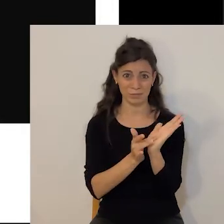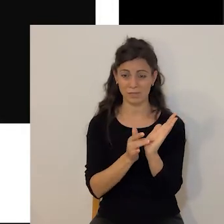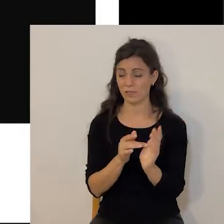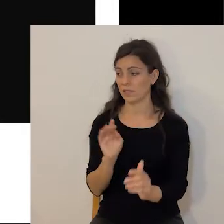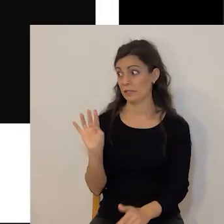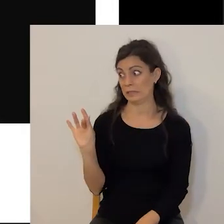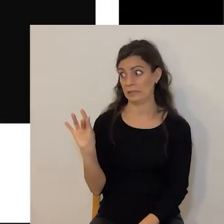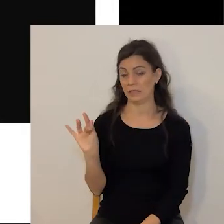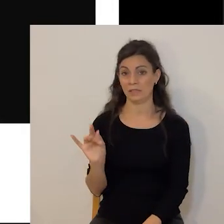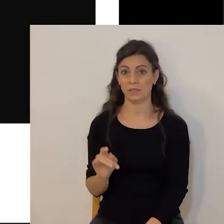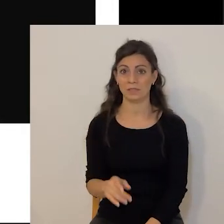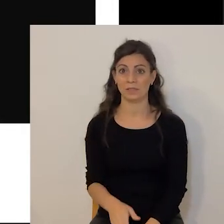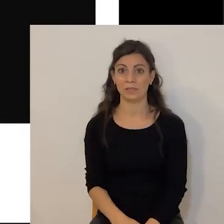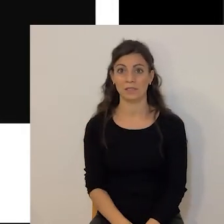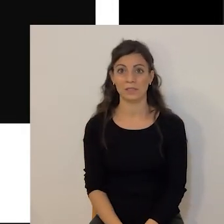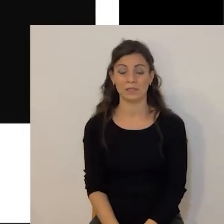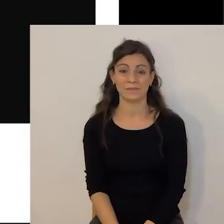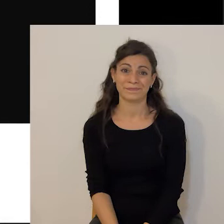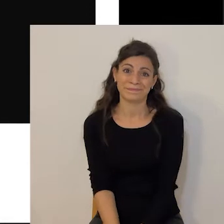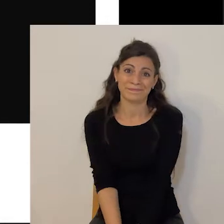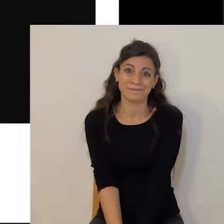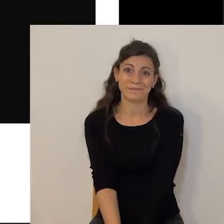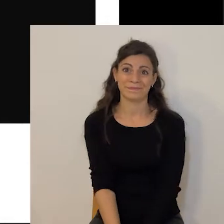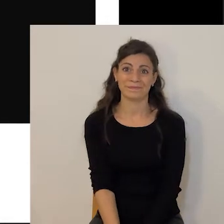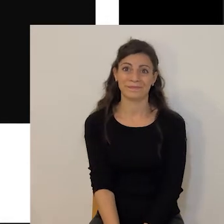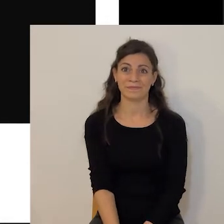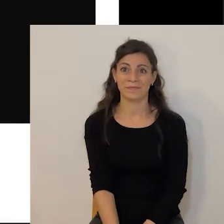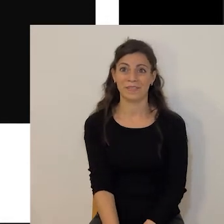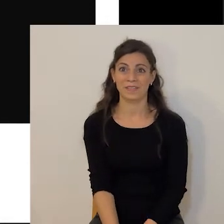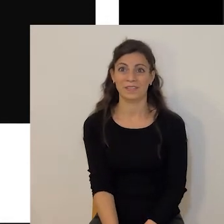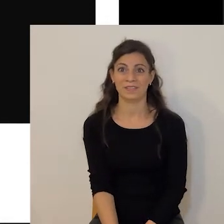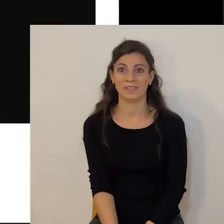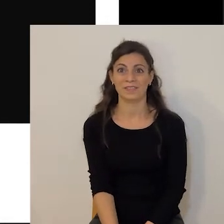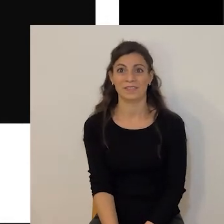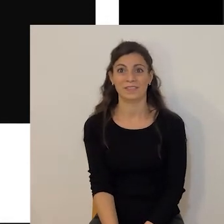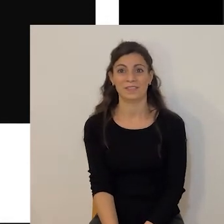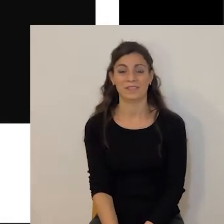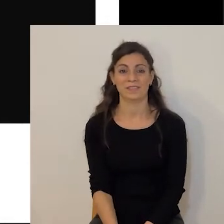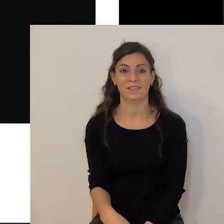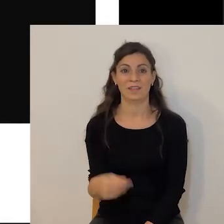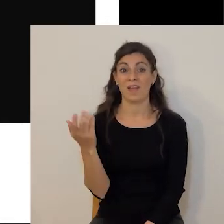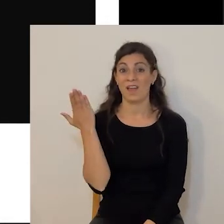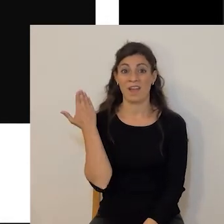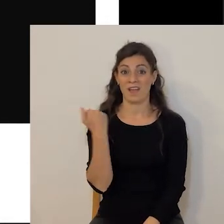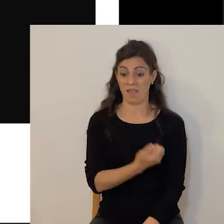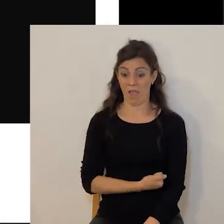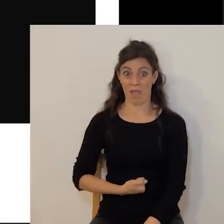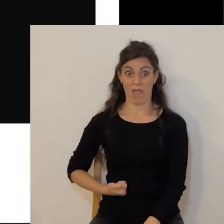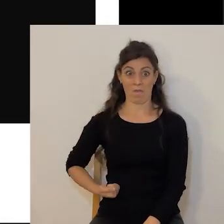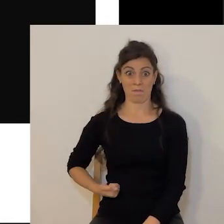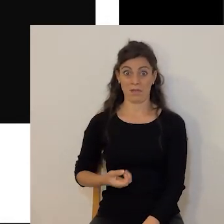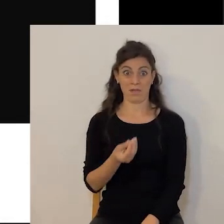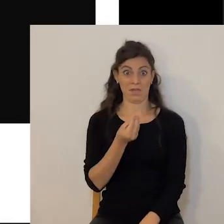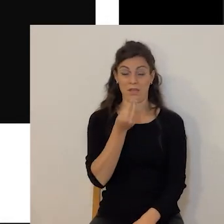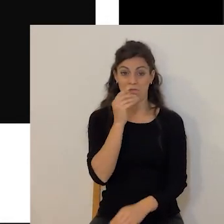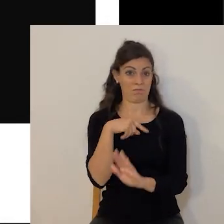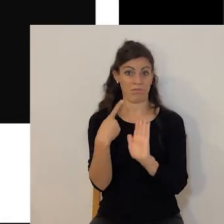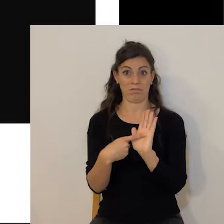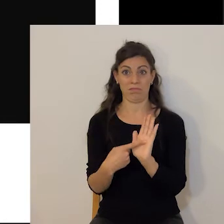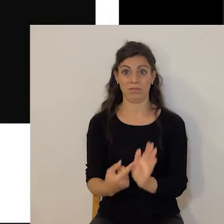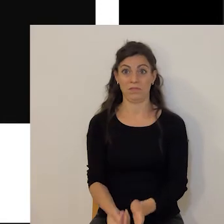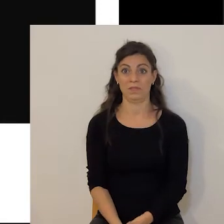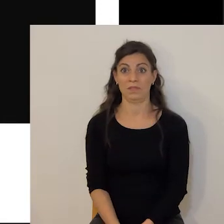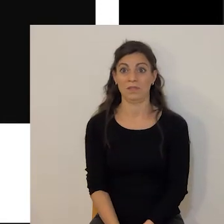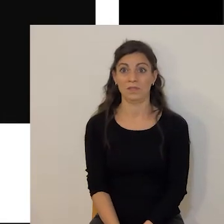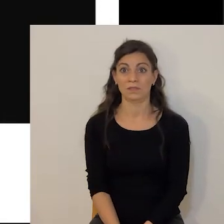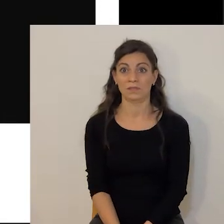must have a bellyache. I got hungry last night. Eat an apple!